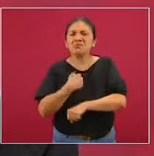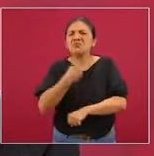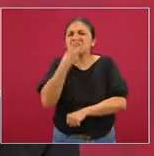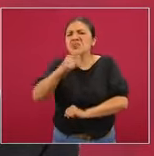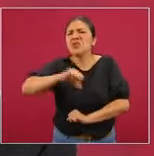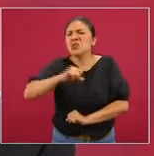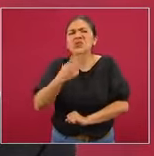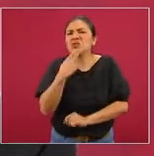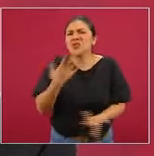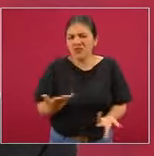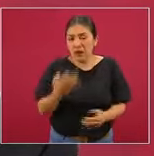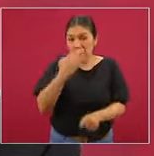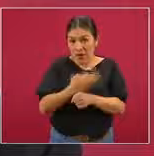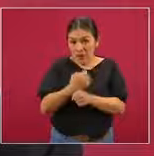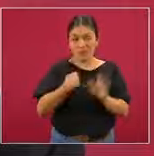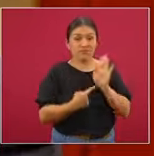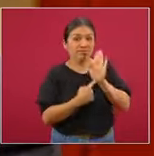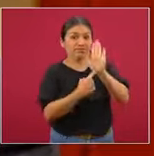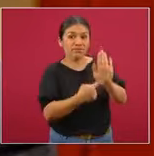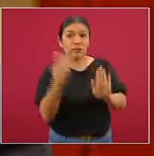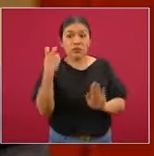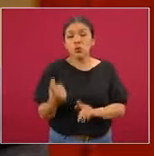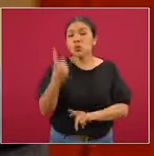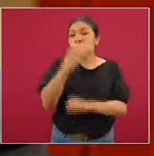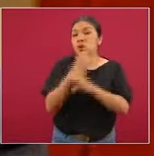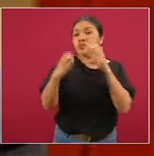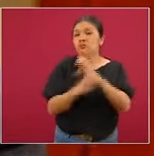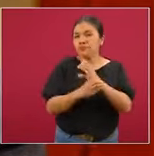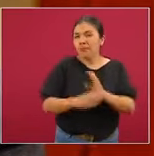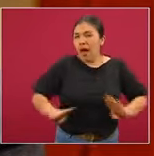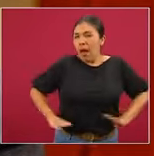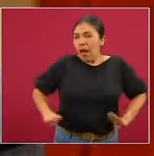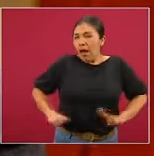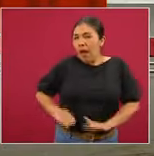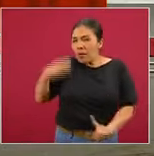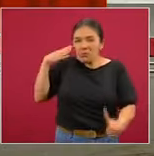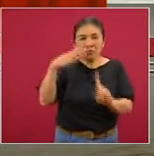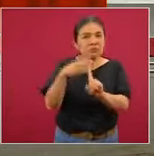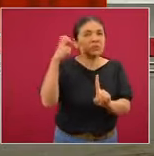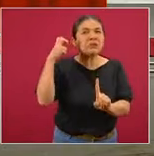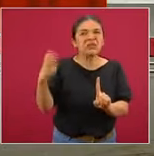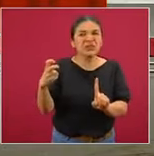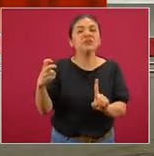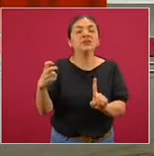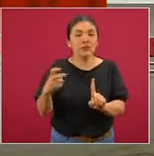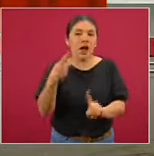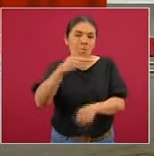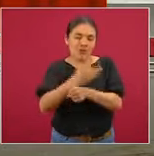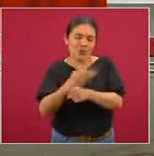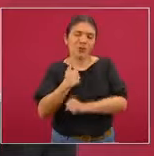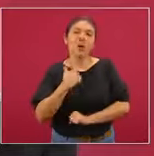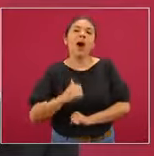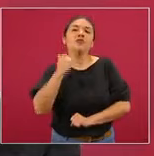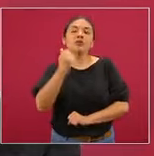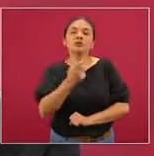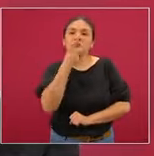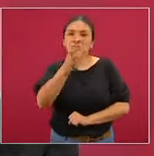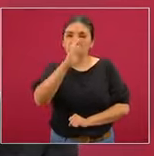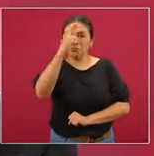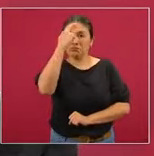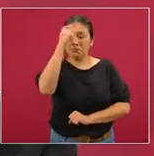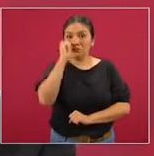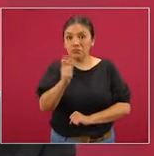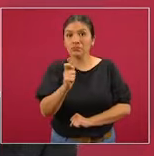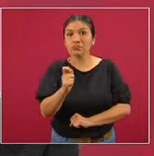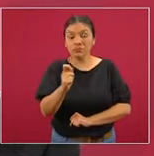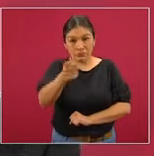hoy? Estamos a punto ahorita de presentar un elemento muy particular, muy concreto, pero aprovecho para recordar a